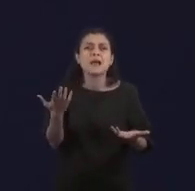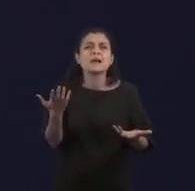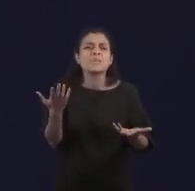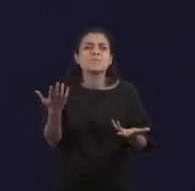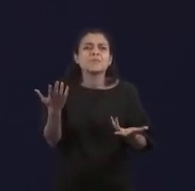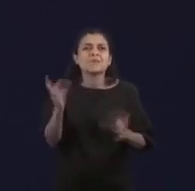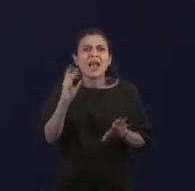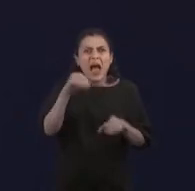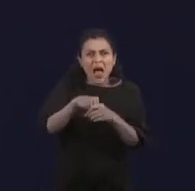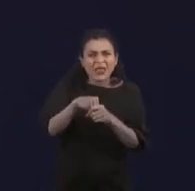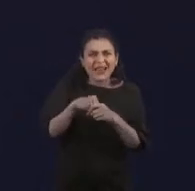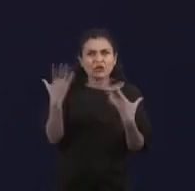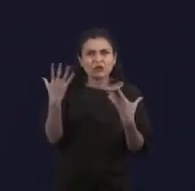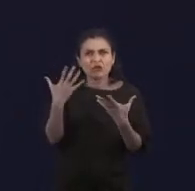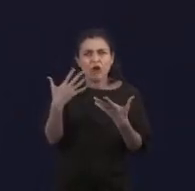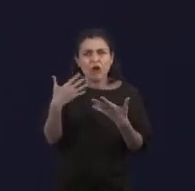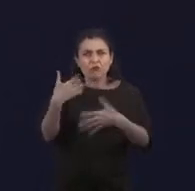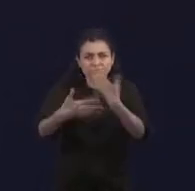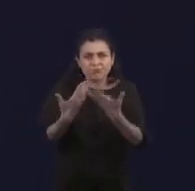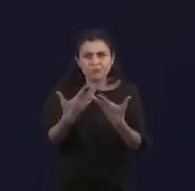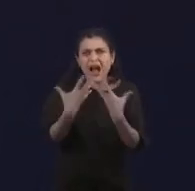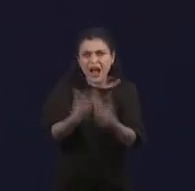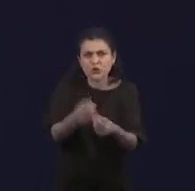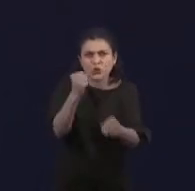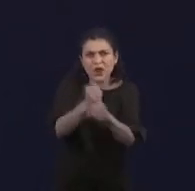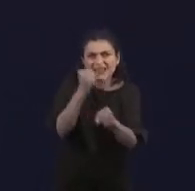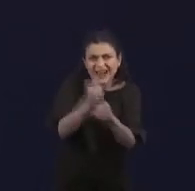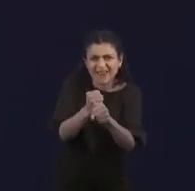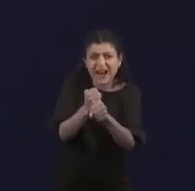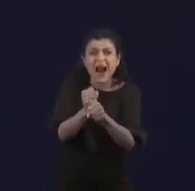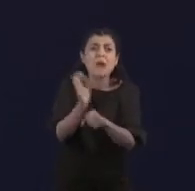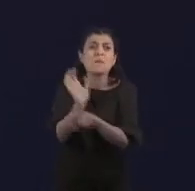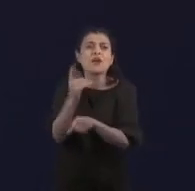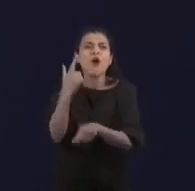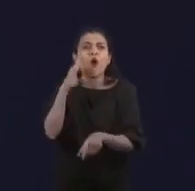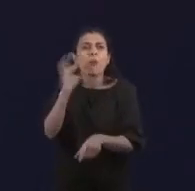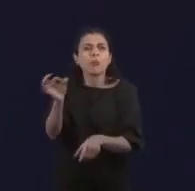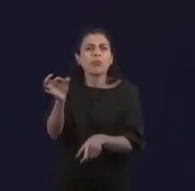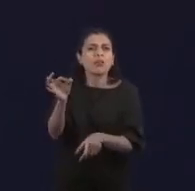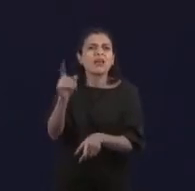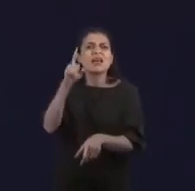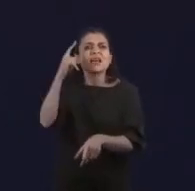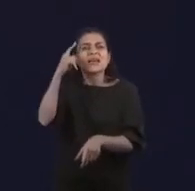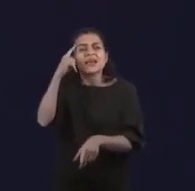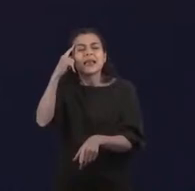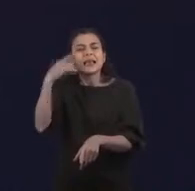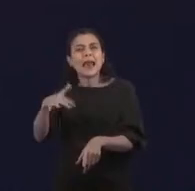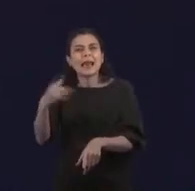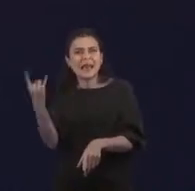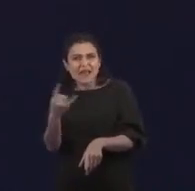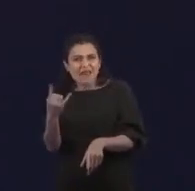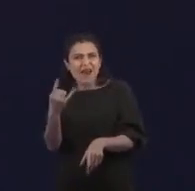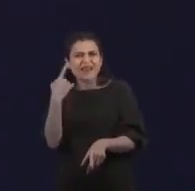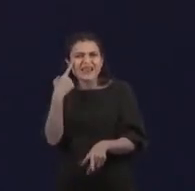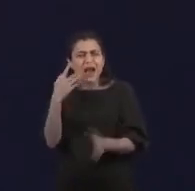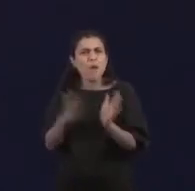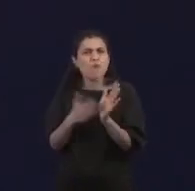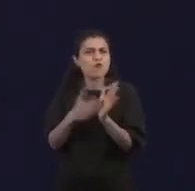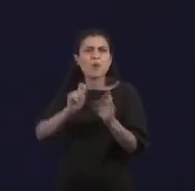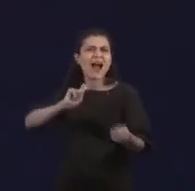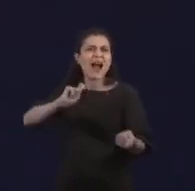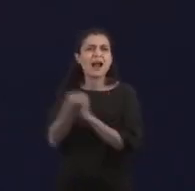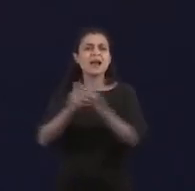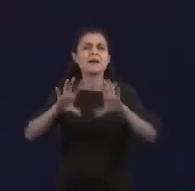que implica, conceptualmente lo que te marca es que viene un mundo diferente. ¿Por qué te hago toda esta introducción?